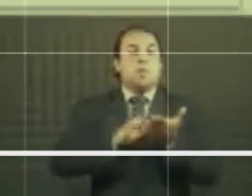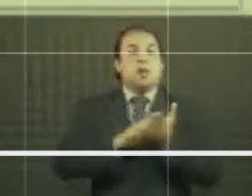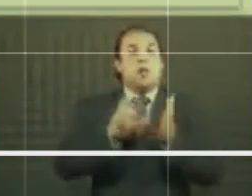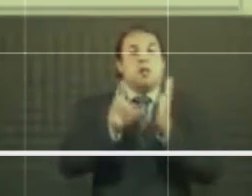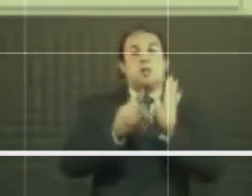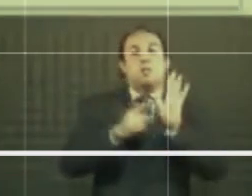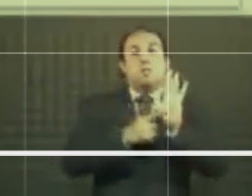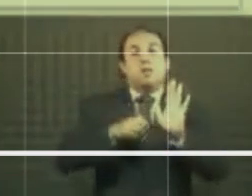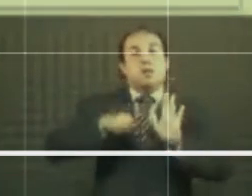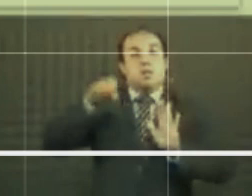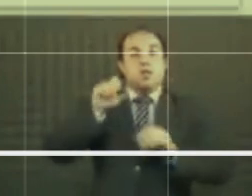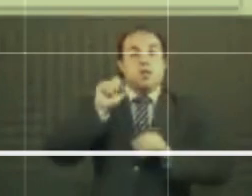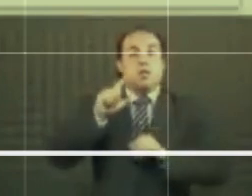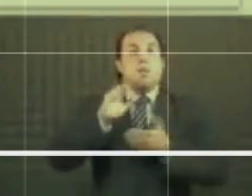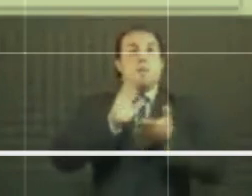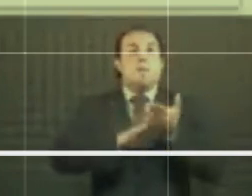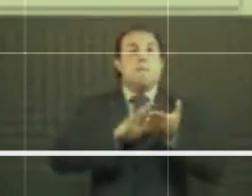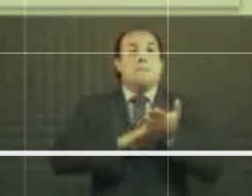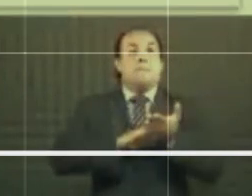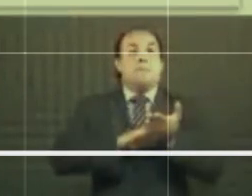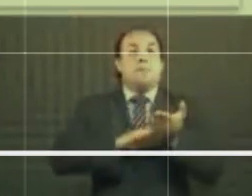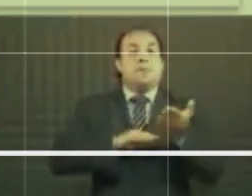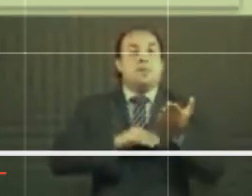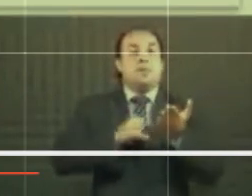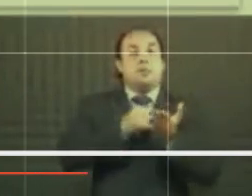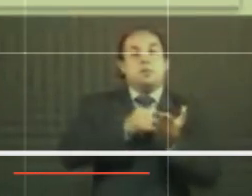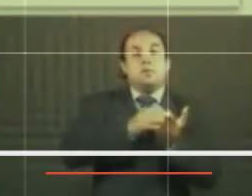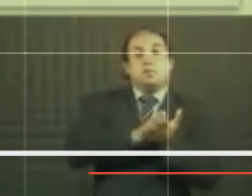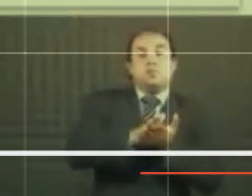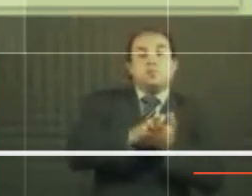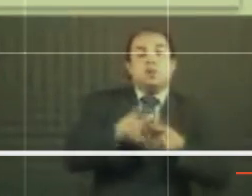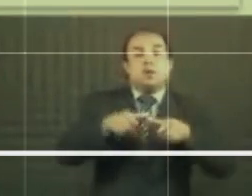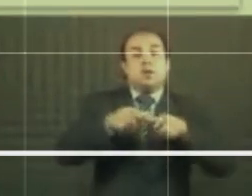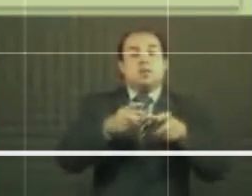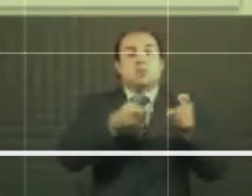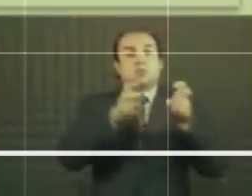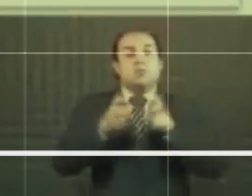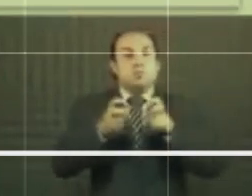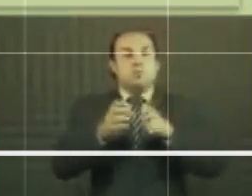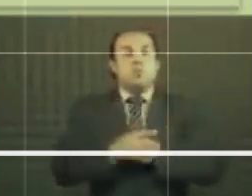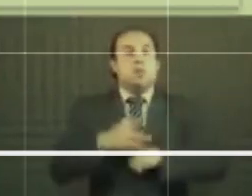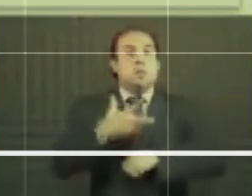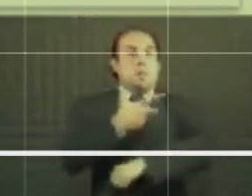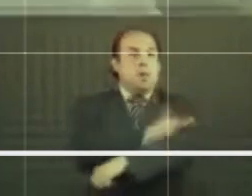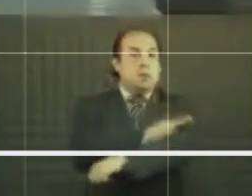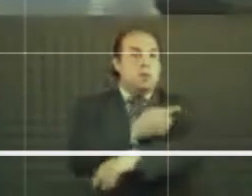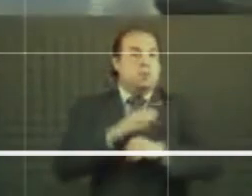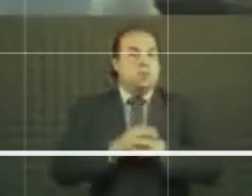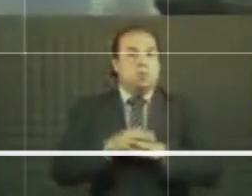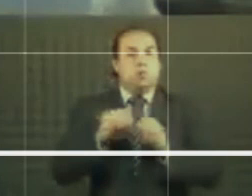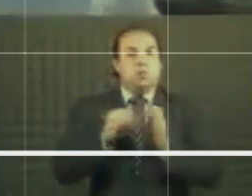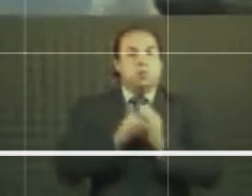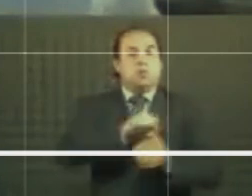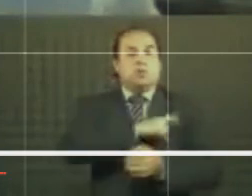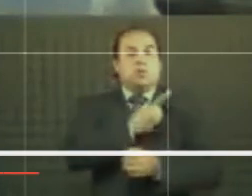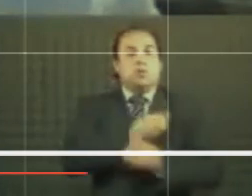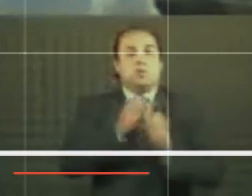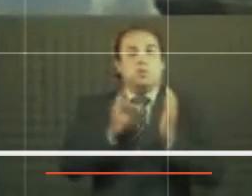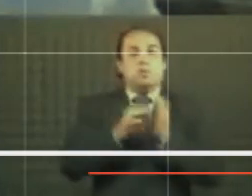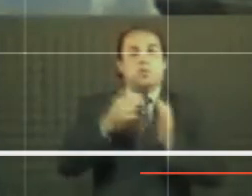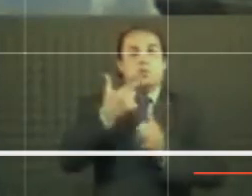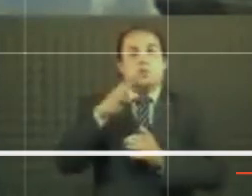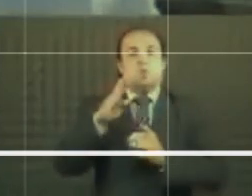muestre tu edad y el expediente de vacunación que pueden descargar en la página mivacuna.salud.gob.mx. Siguiente.